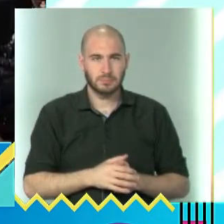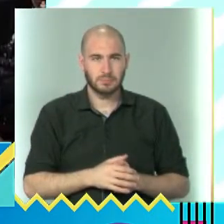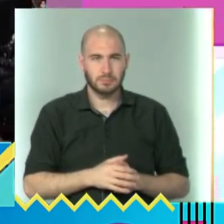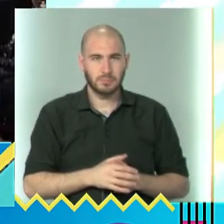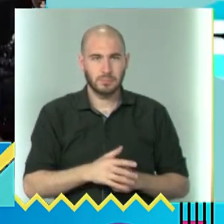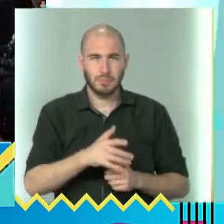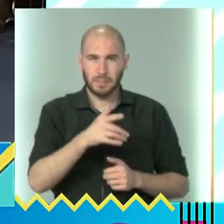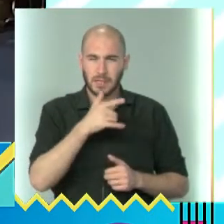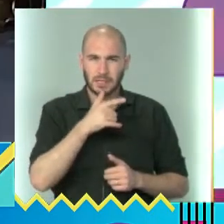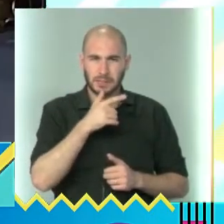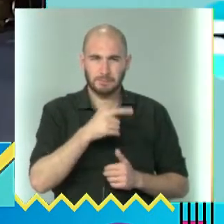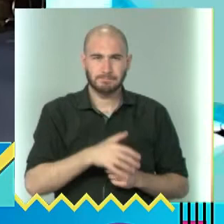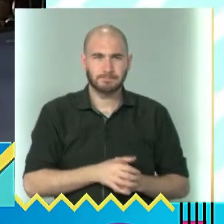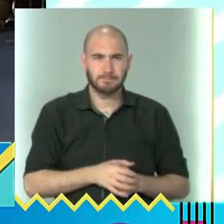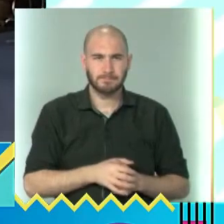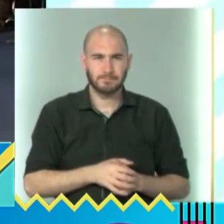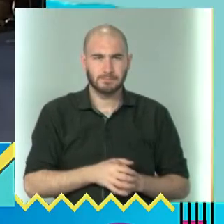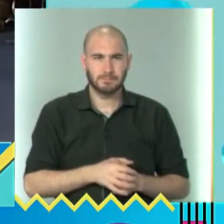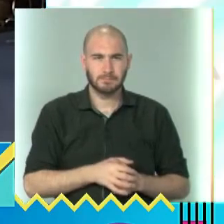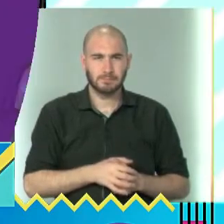Y me parece